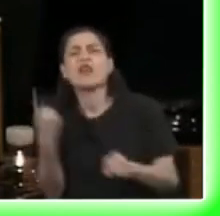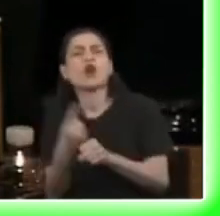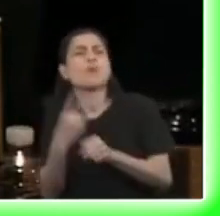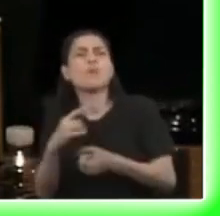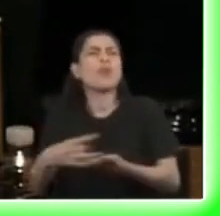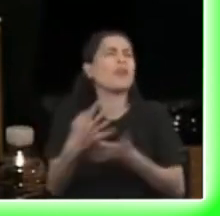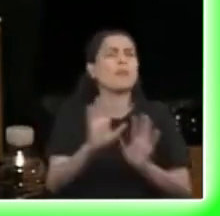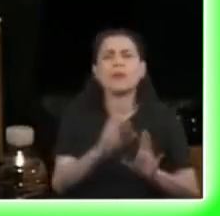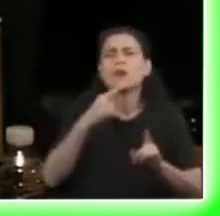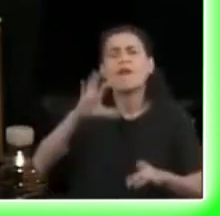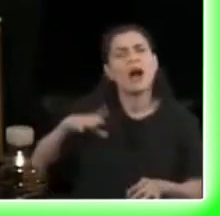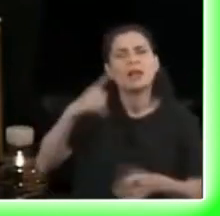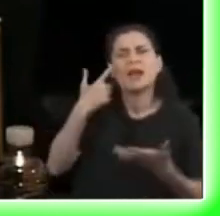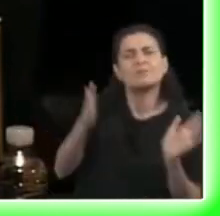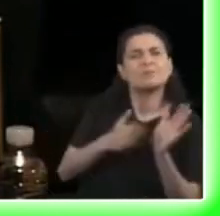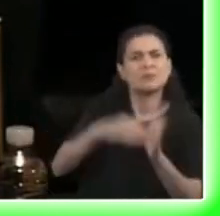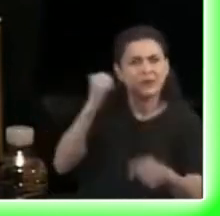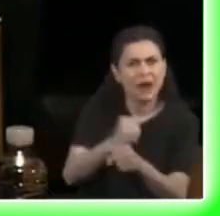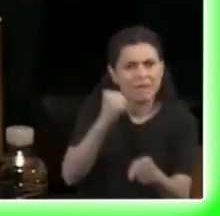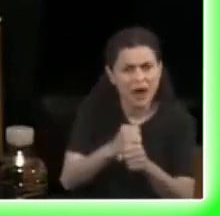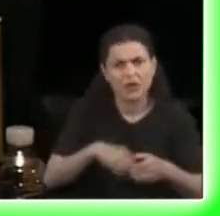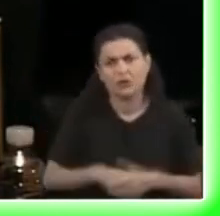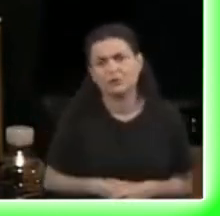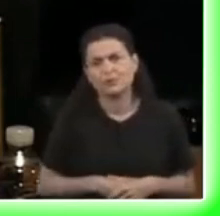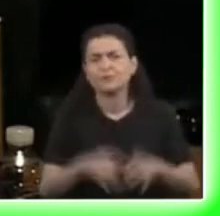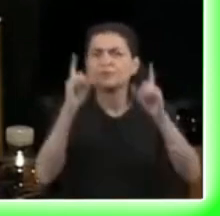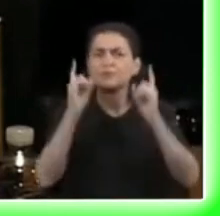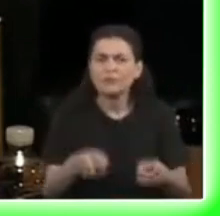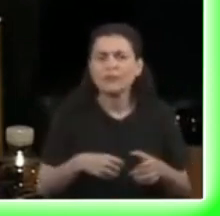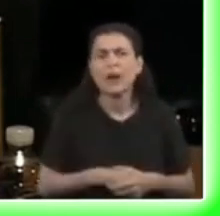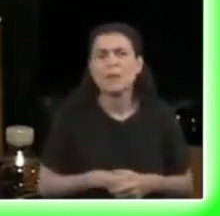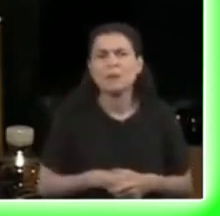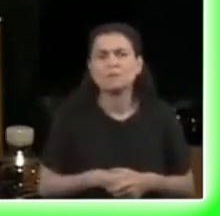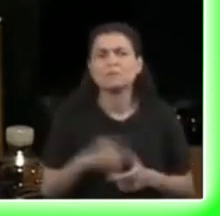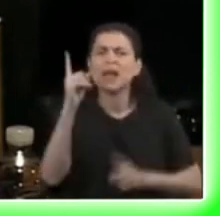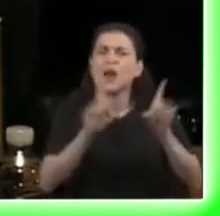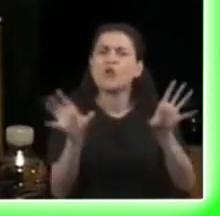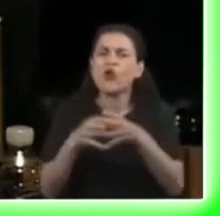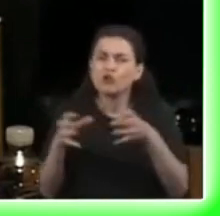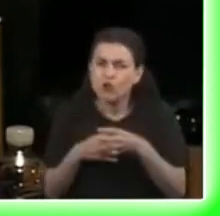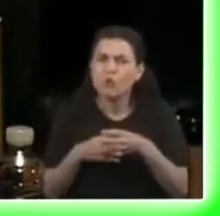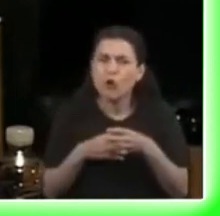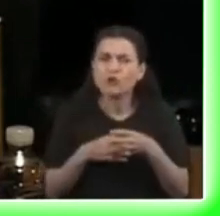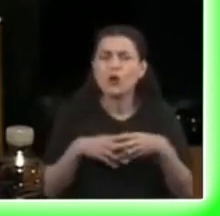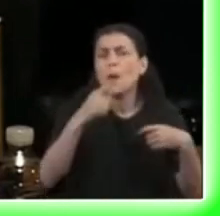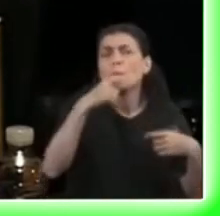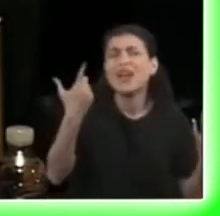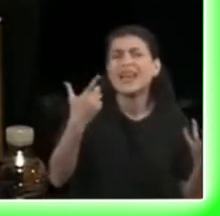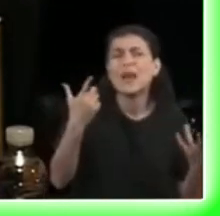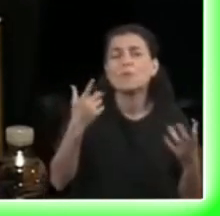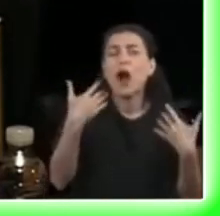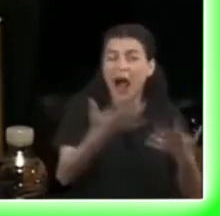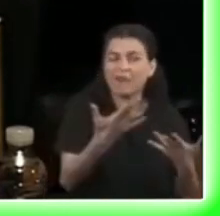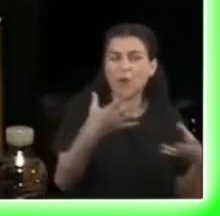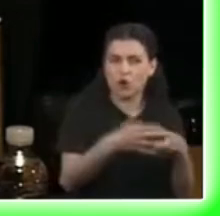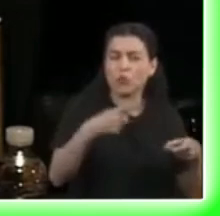También podemos hablar de los artistas amigos del régimen, que reciben cuantiosas sumas de dinero para ir a dar recitales para 30 personas